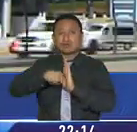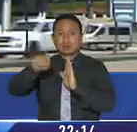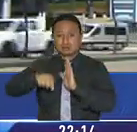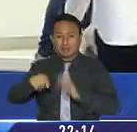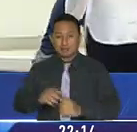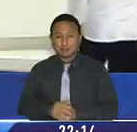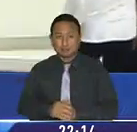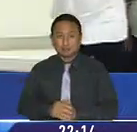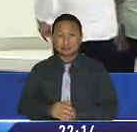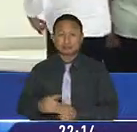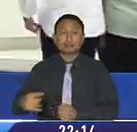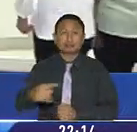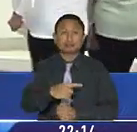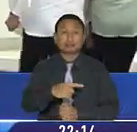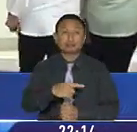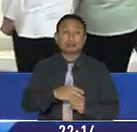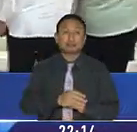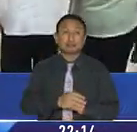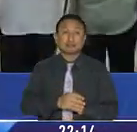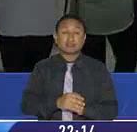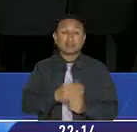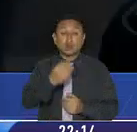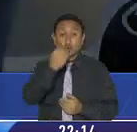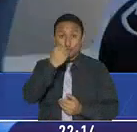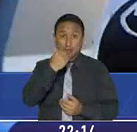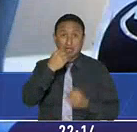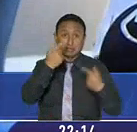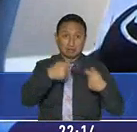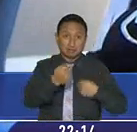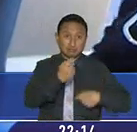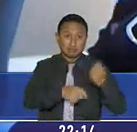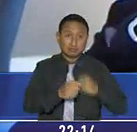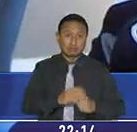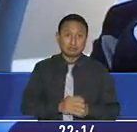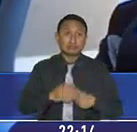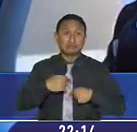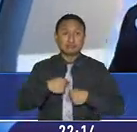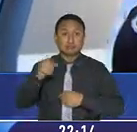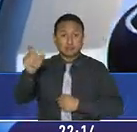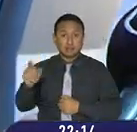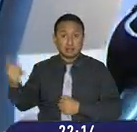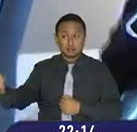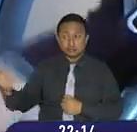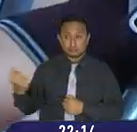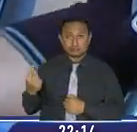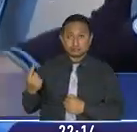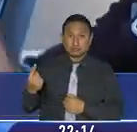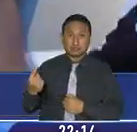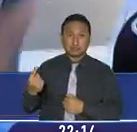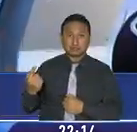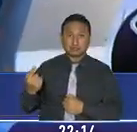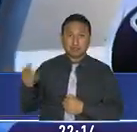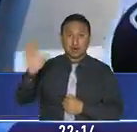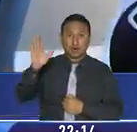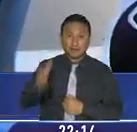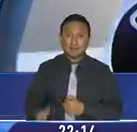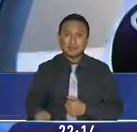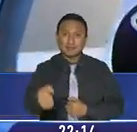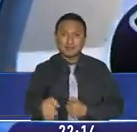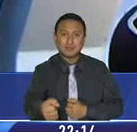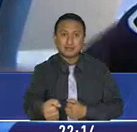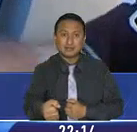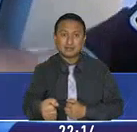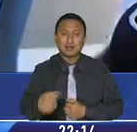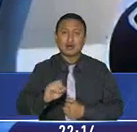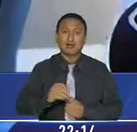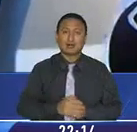una distribuidora de suplementos nutricionales. A mí se me han acercado personas a saludarme o